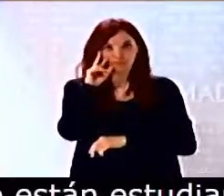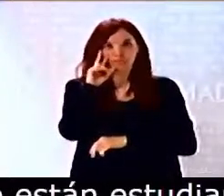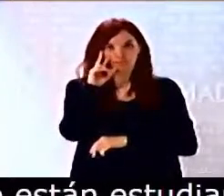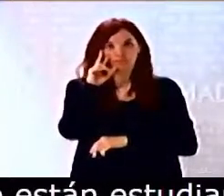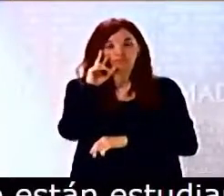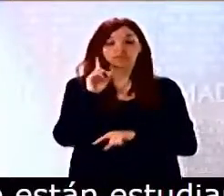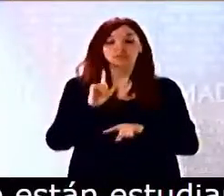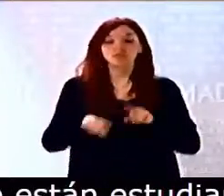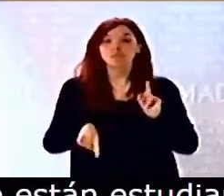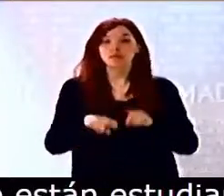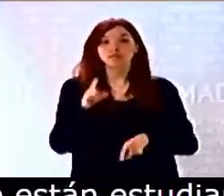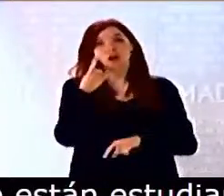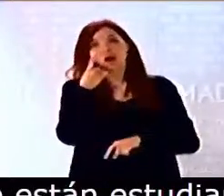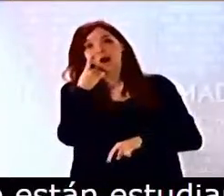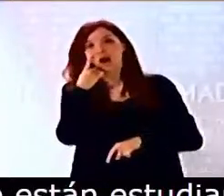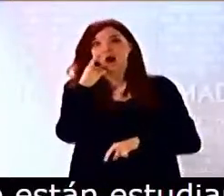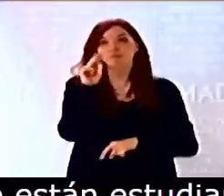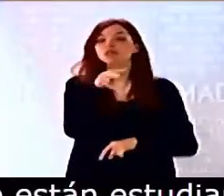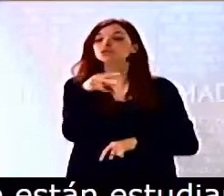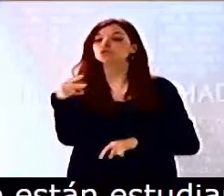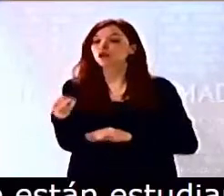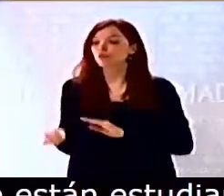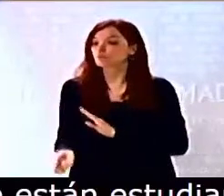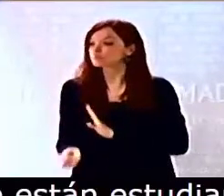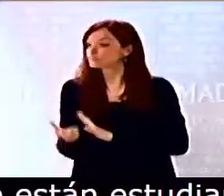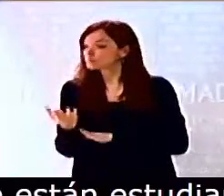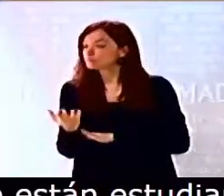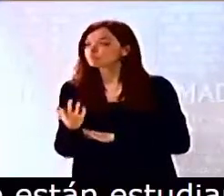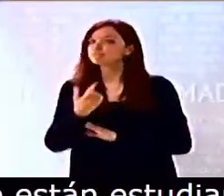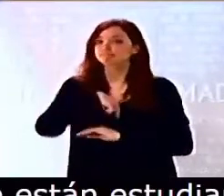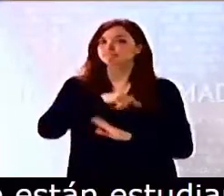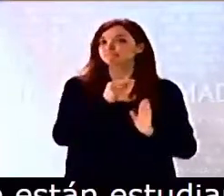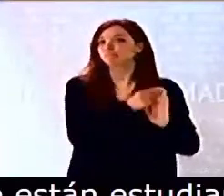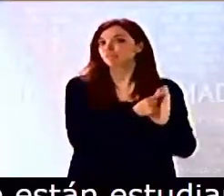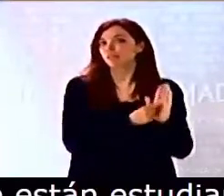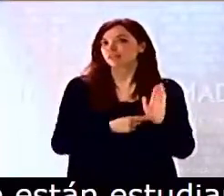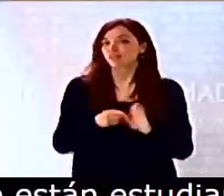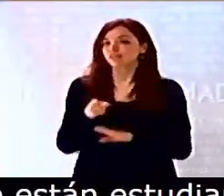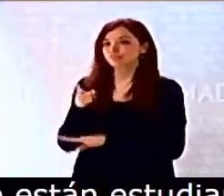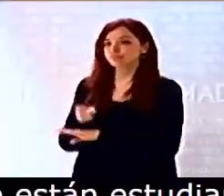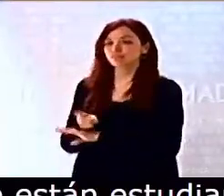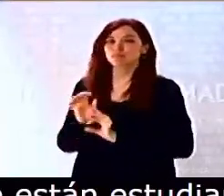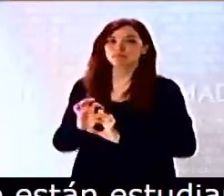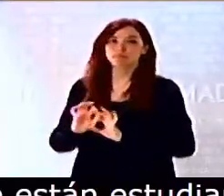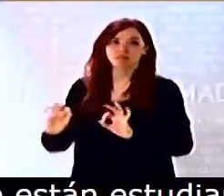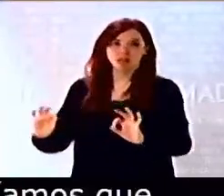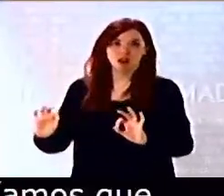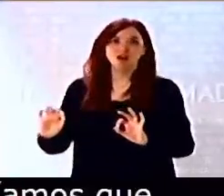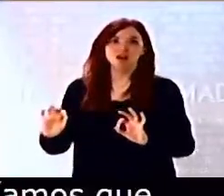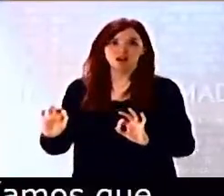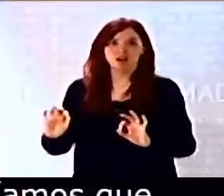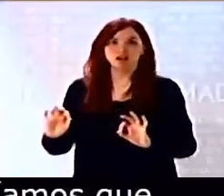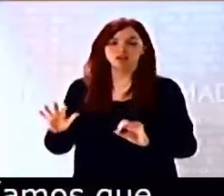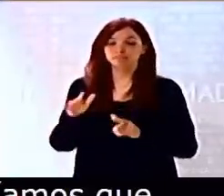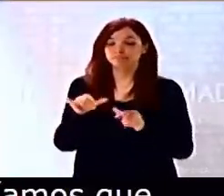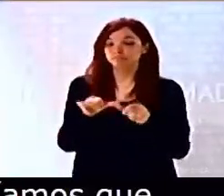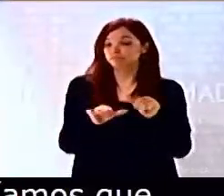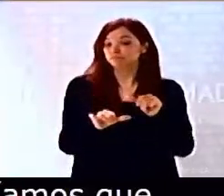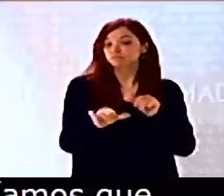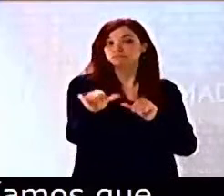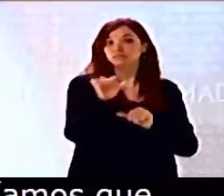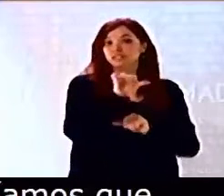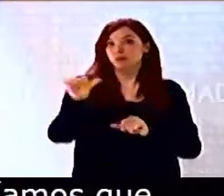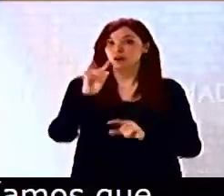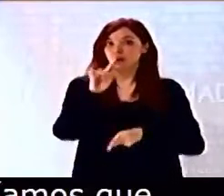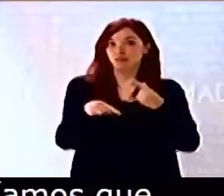y, en función de la trazabilidad, tendríamos que adoptar medidas excepcionales de carácter administrativo en el próximo Consejo de